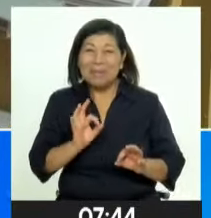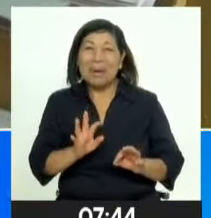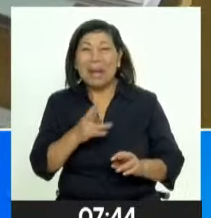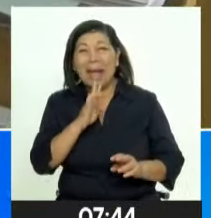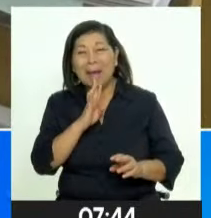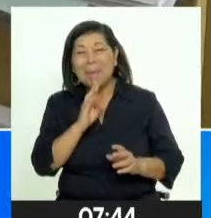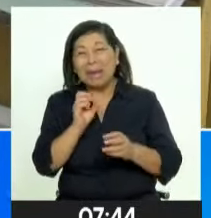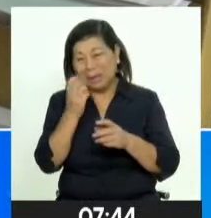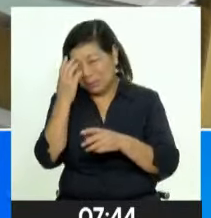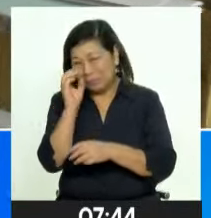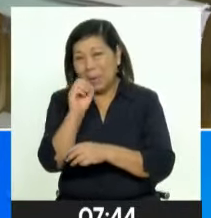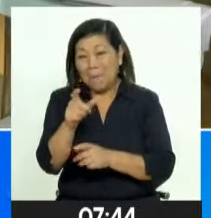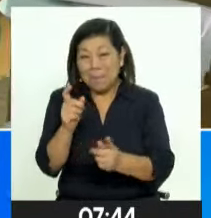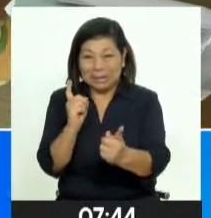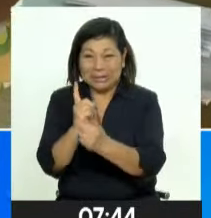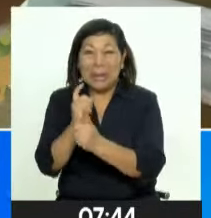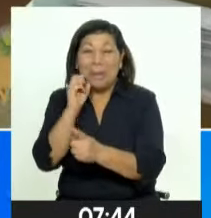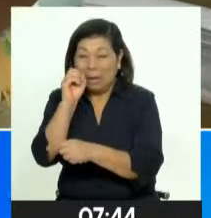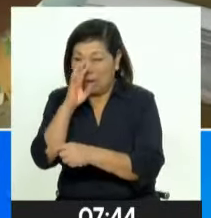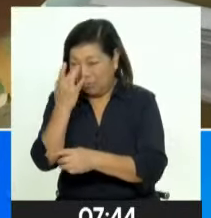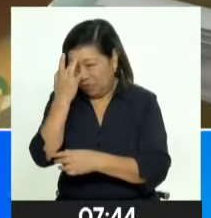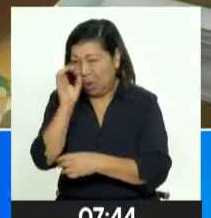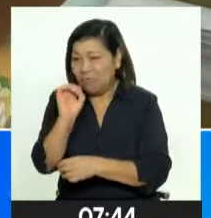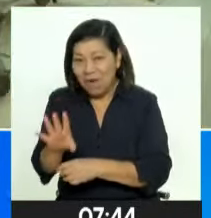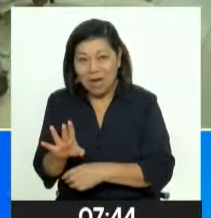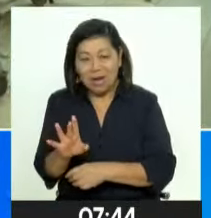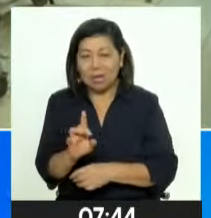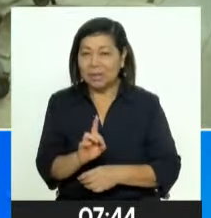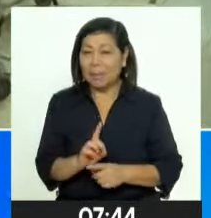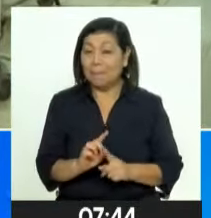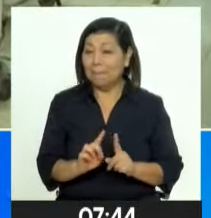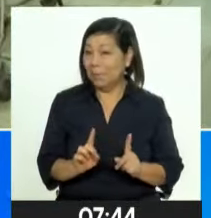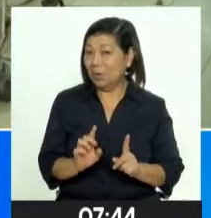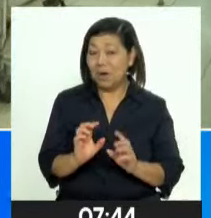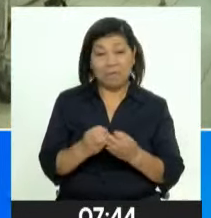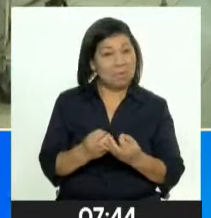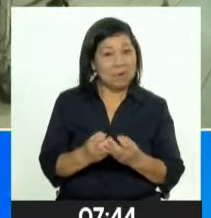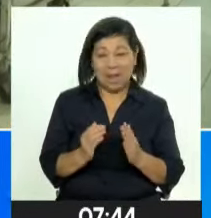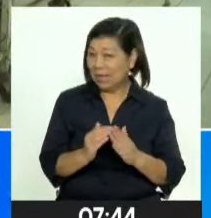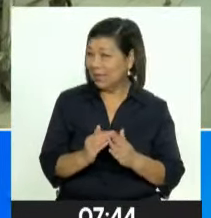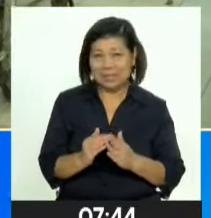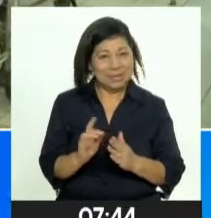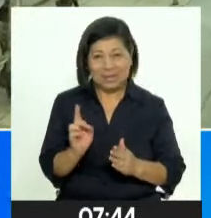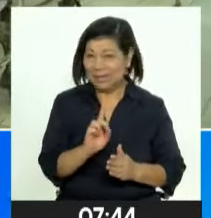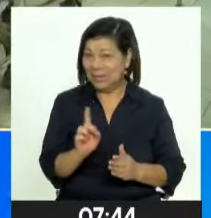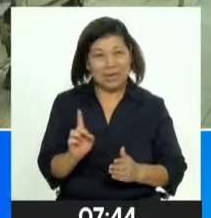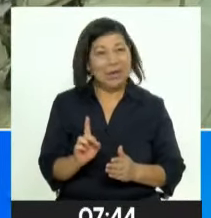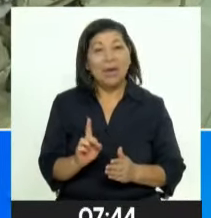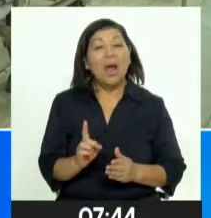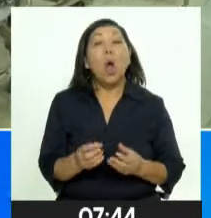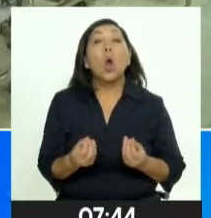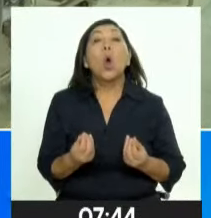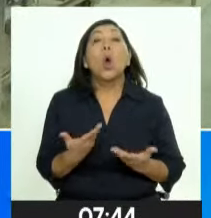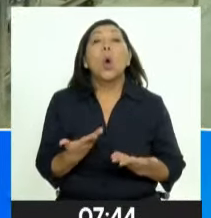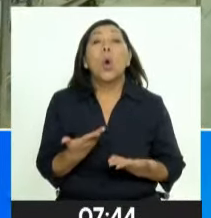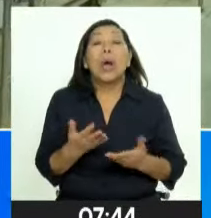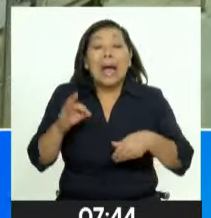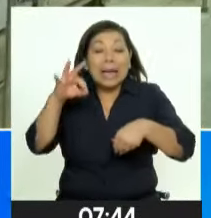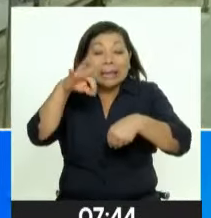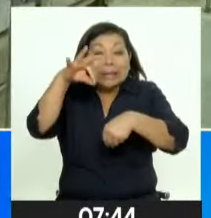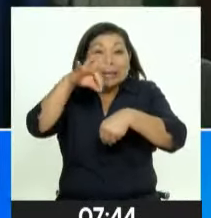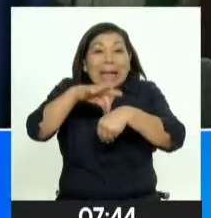se transmita de persona a persona, ¿no? O sea, yo no puedo transmitir a otra persona, a un familiar en la casa, sino que tiene que ser a través de la picadura